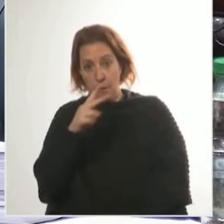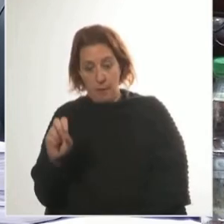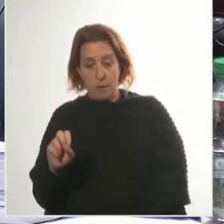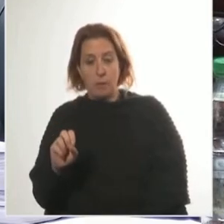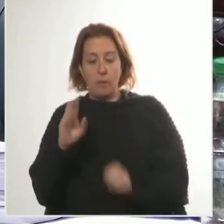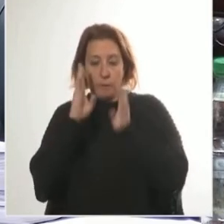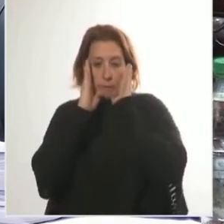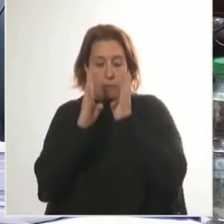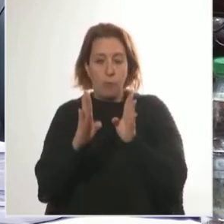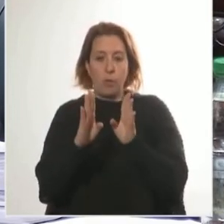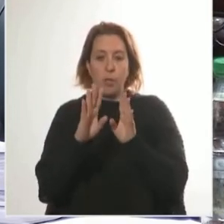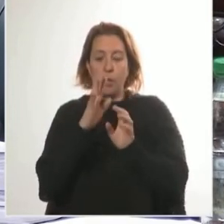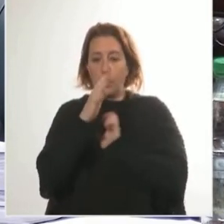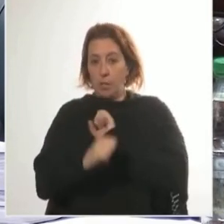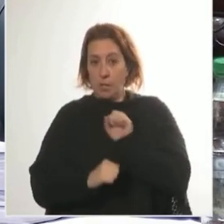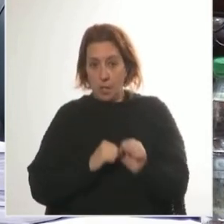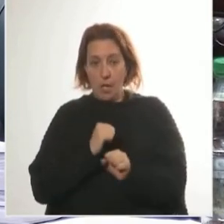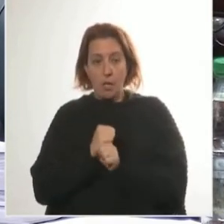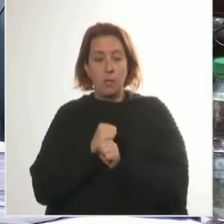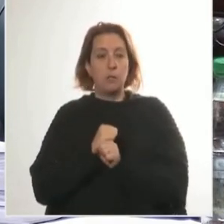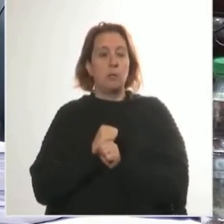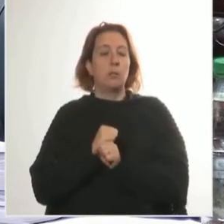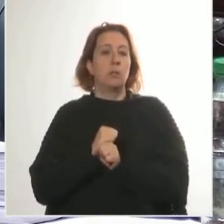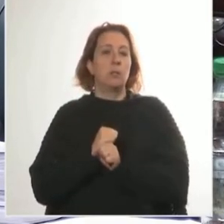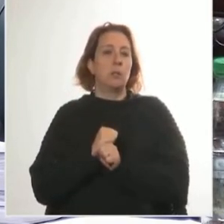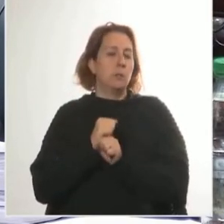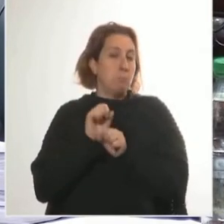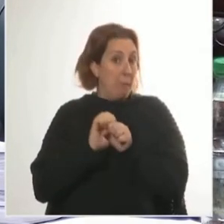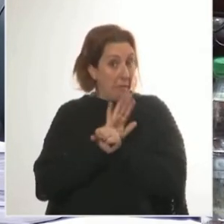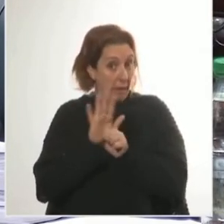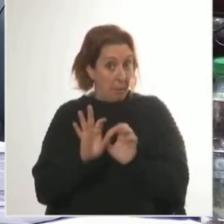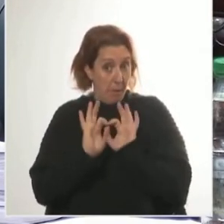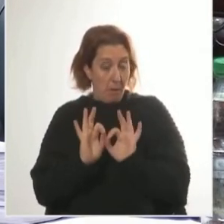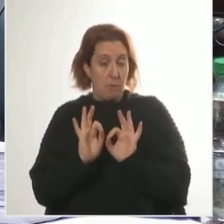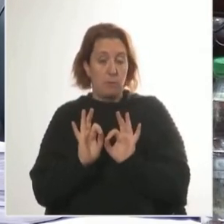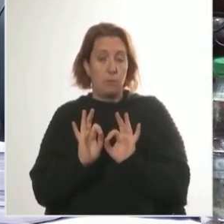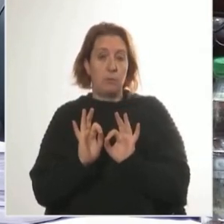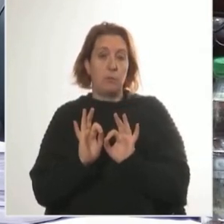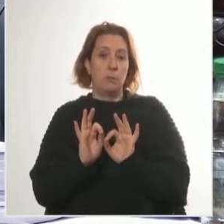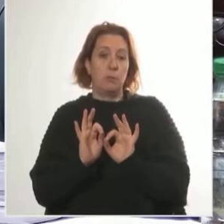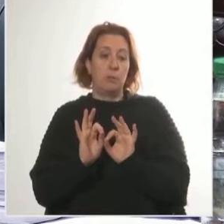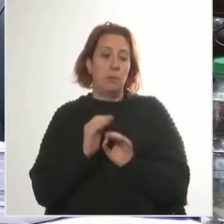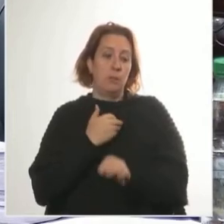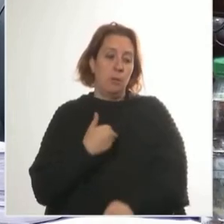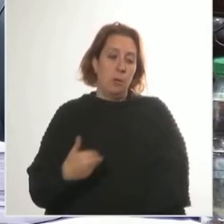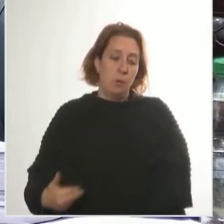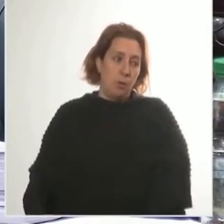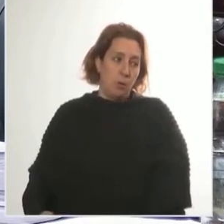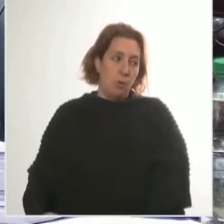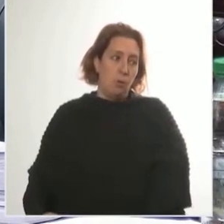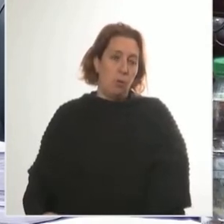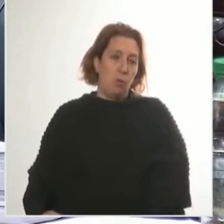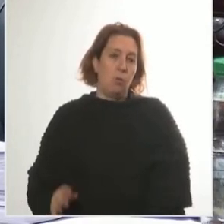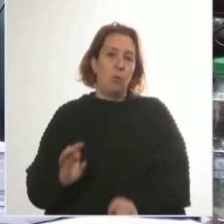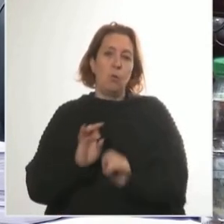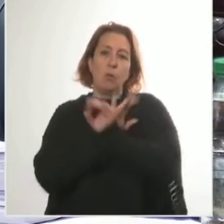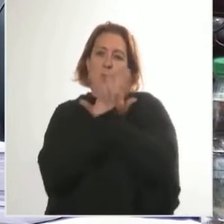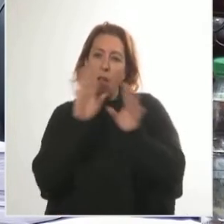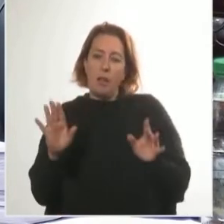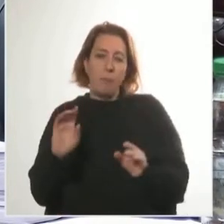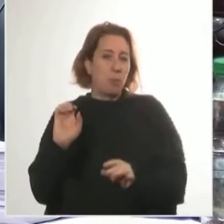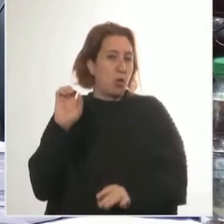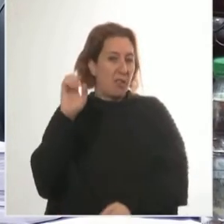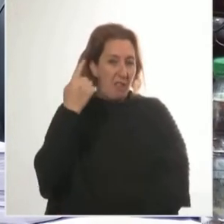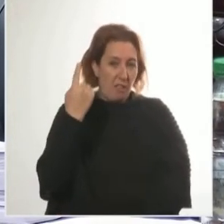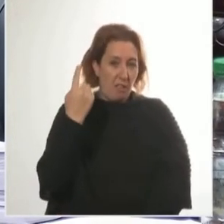quinquenal de las asignaciones presupuestales en plena pandemia, ¿sí?, el gobierno dejó clara su prioridad,